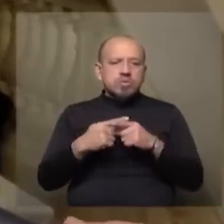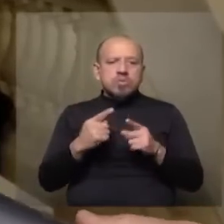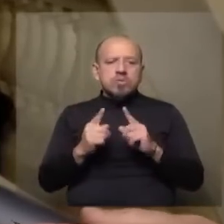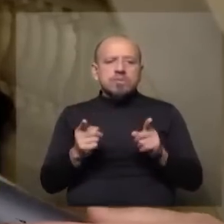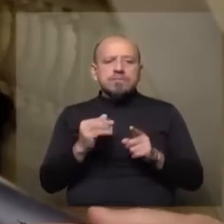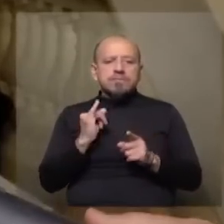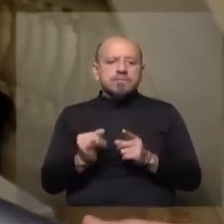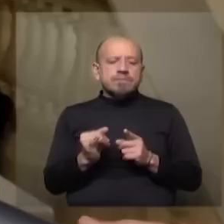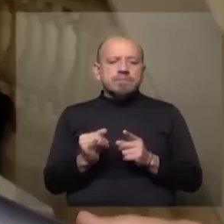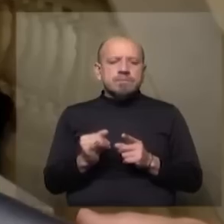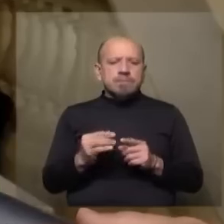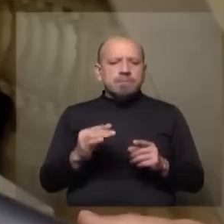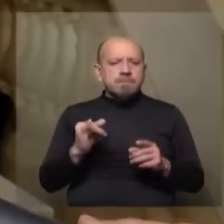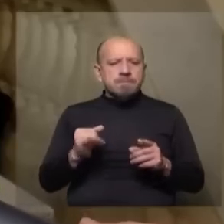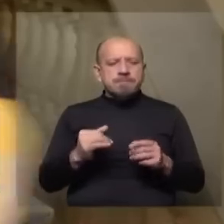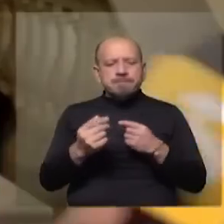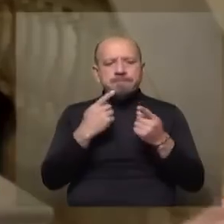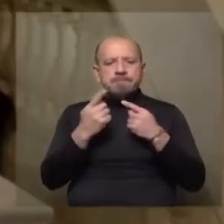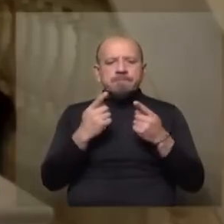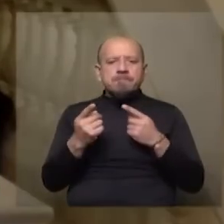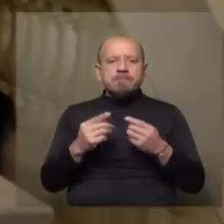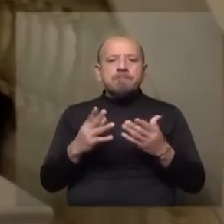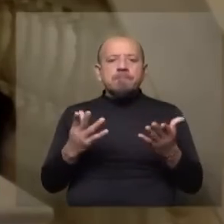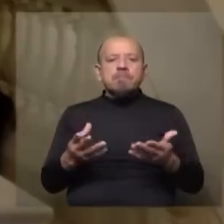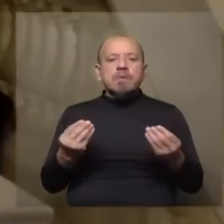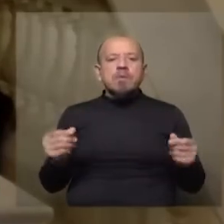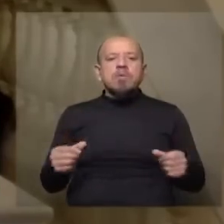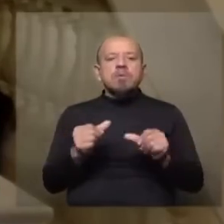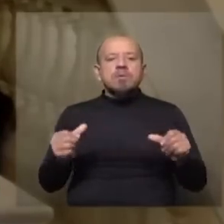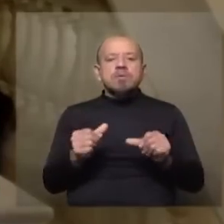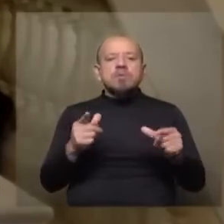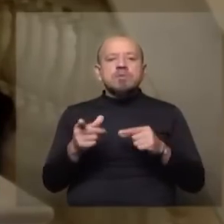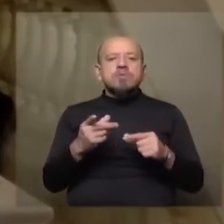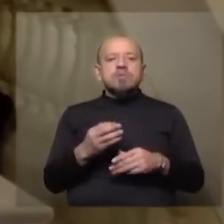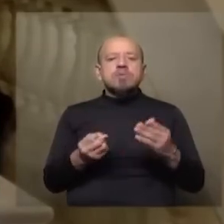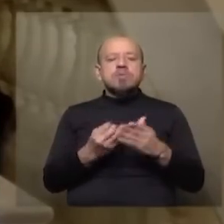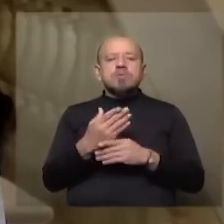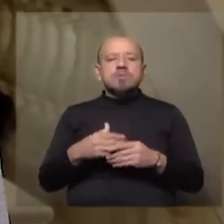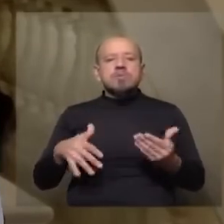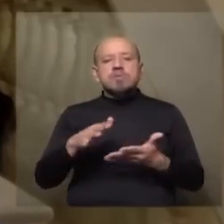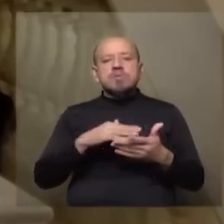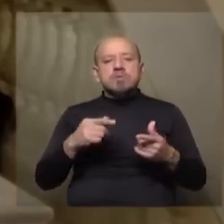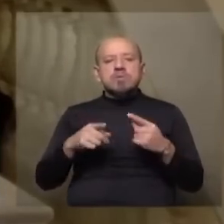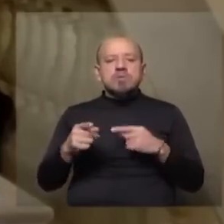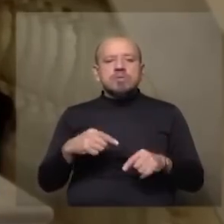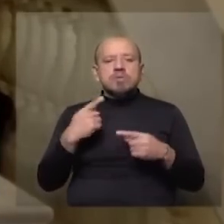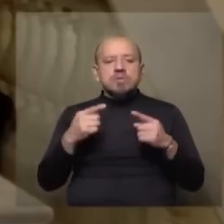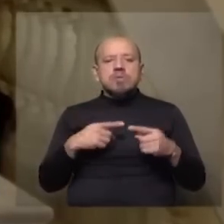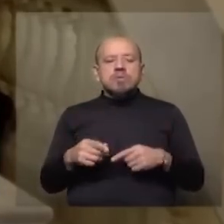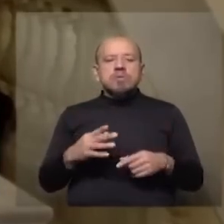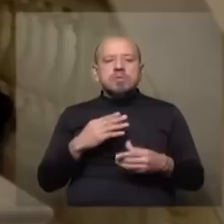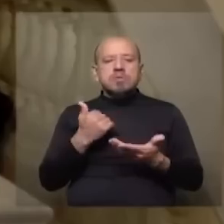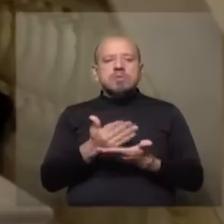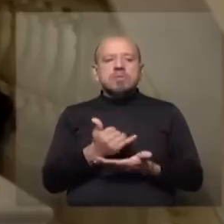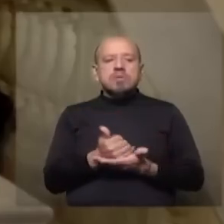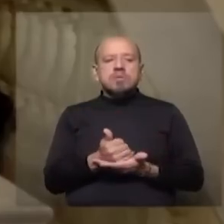lo que sí ya se está conversando es Cómo se maneja ese nuevo escenario nacional a nivel de los diferentes departamentos